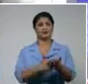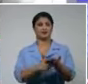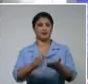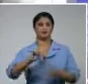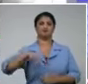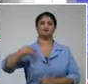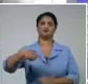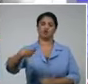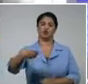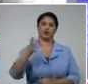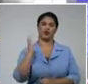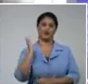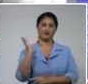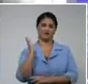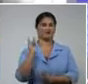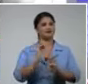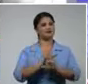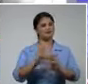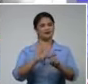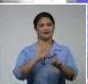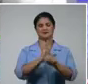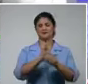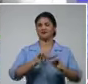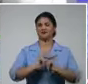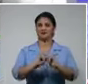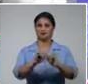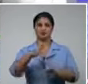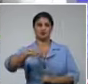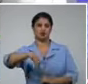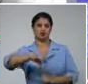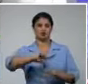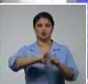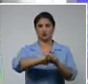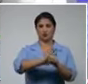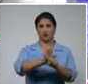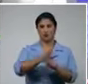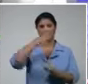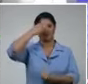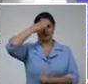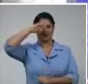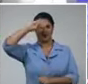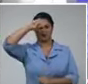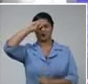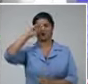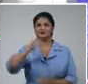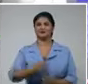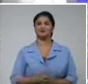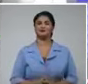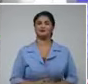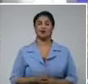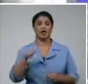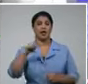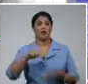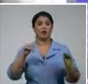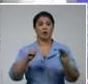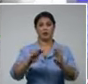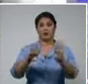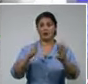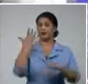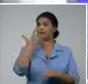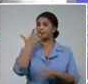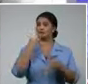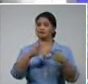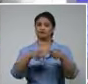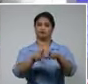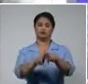Estamos listos para actualizarles sobre la situación epidemiológica en nuestro país. Me estará acompañando durante esta primera media